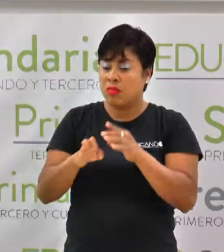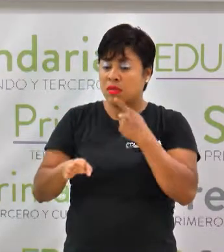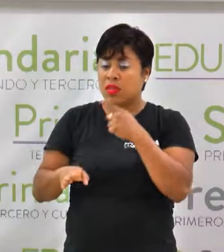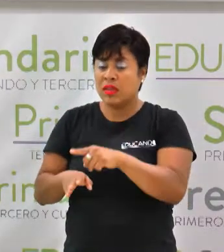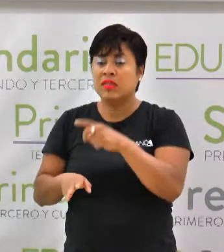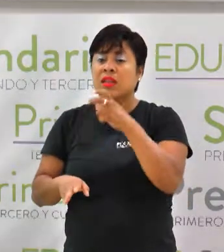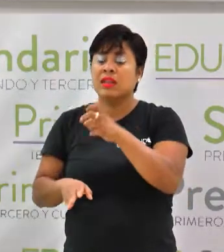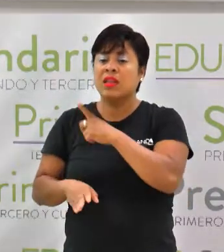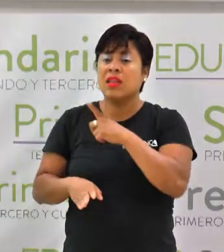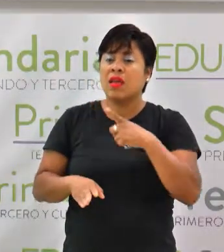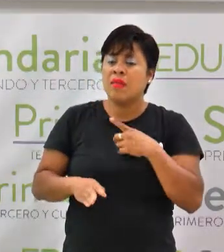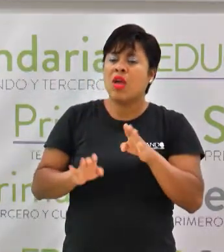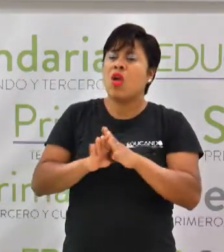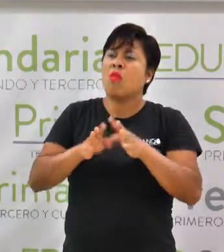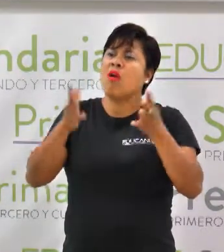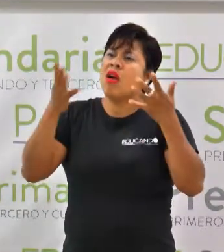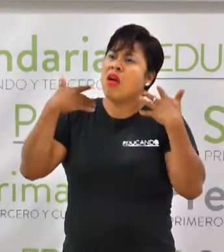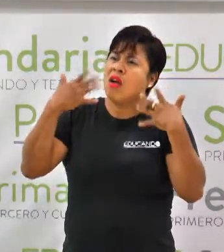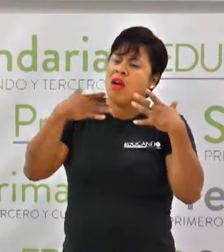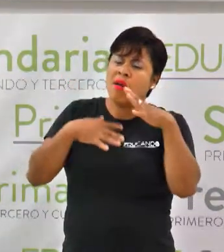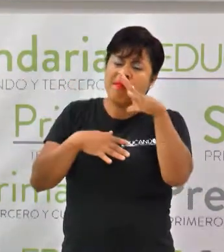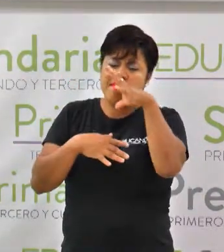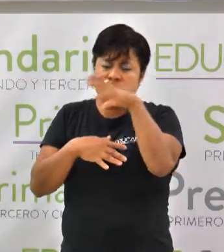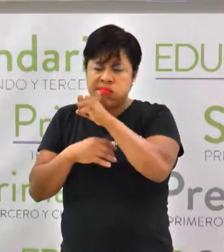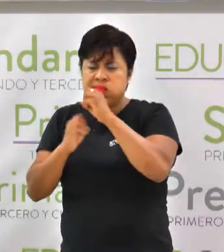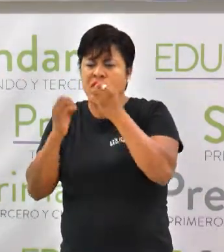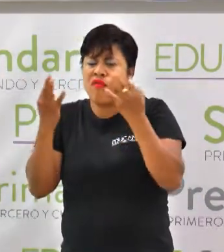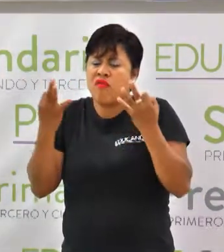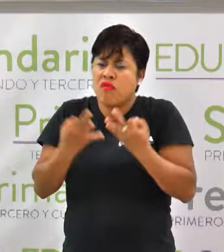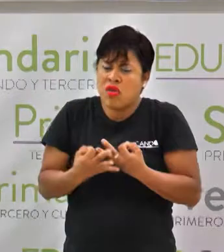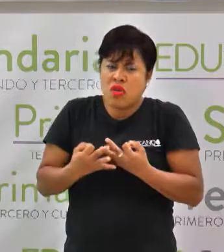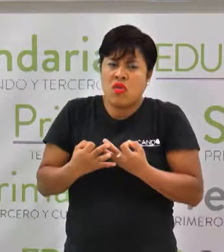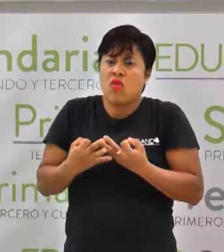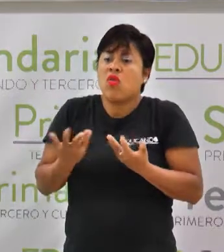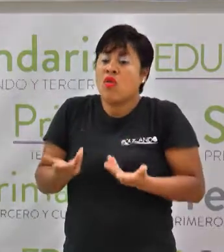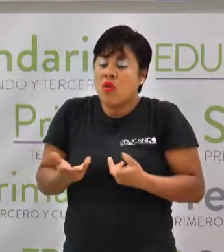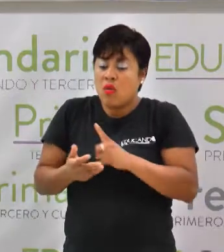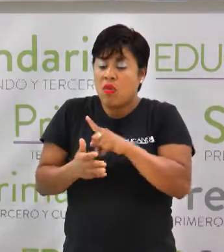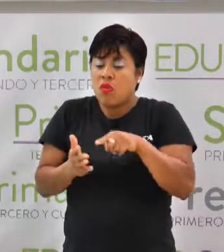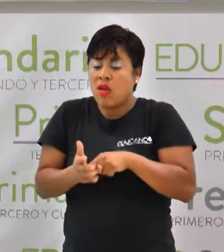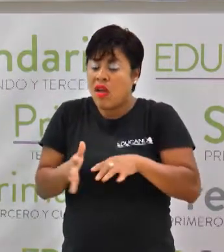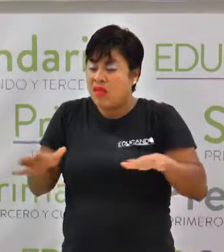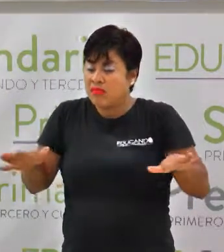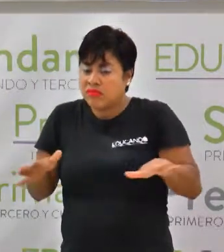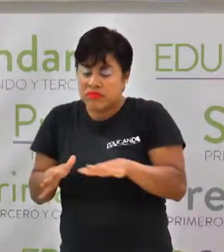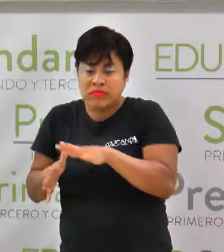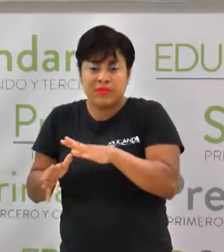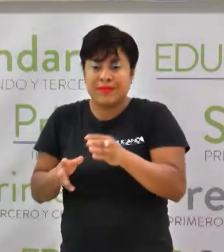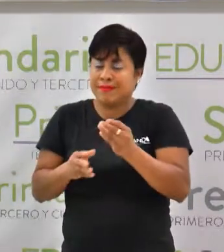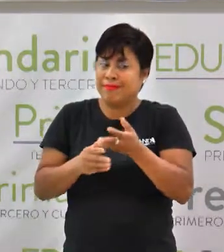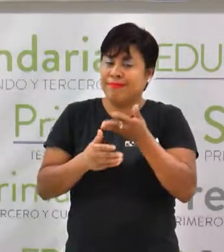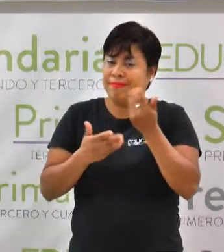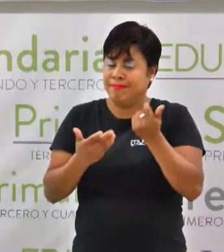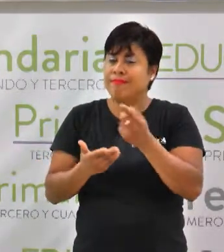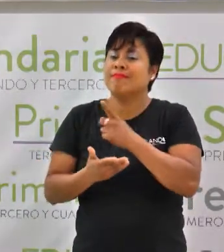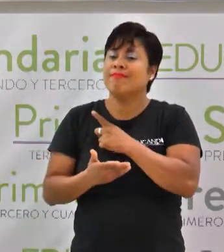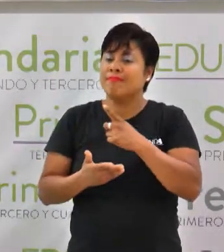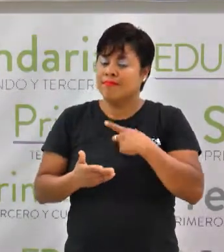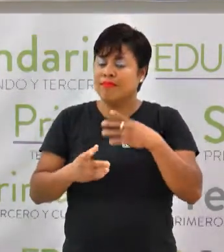libro, tienen que ver con el clima, el espacio del que tienen dispuestos, ¿no?